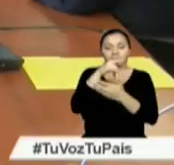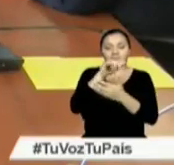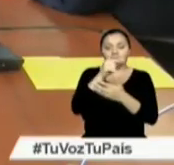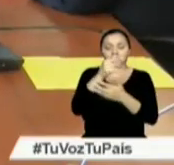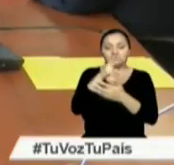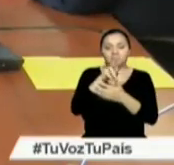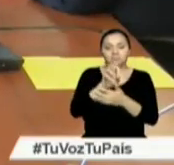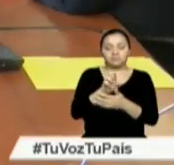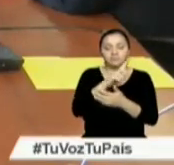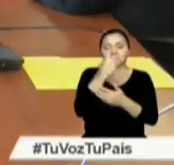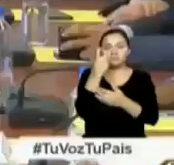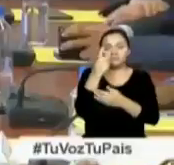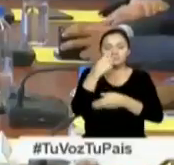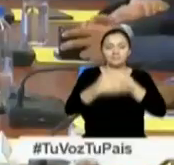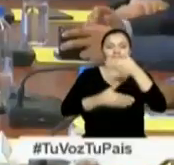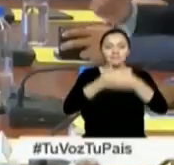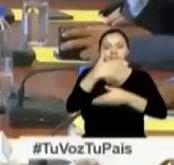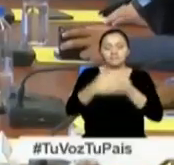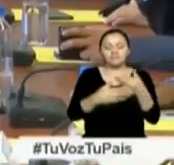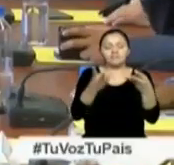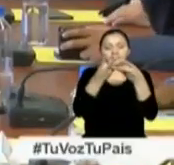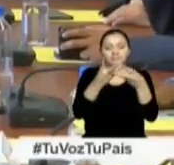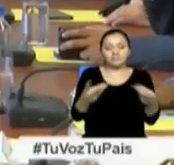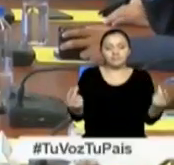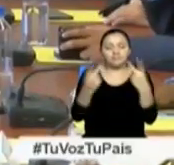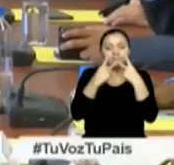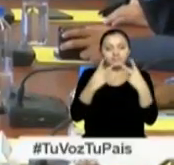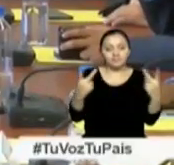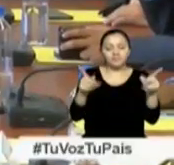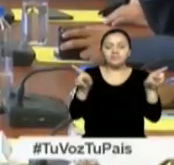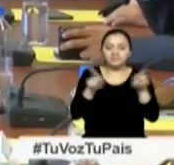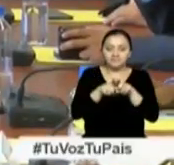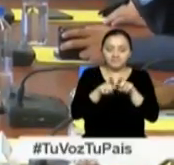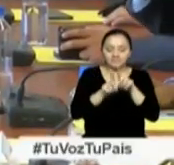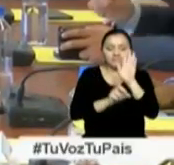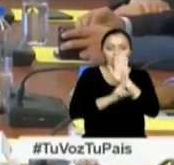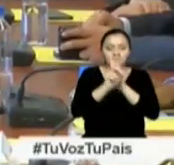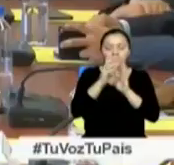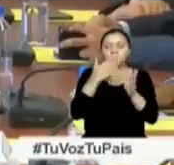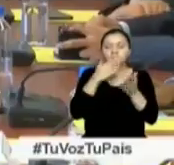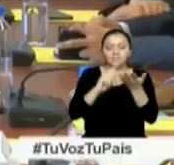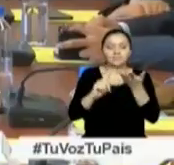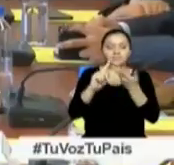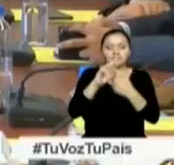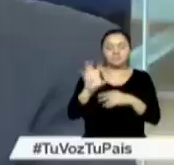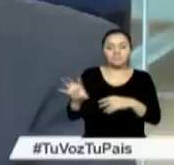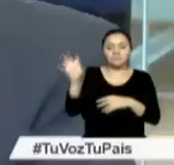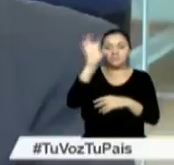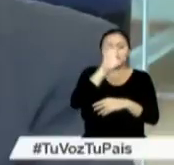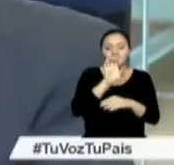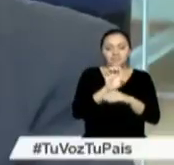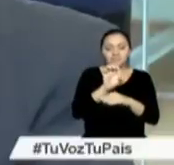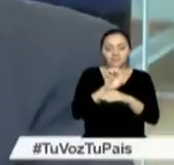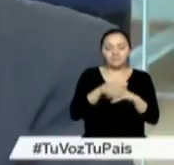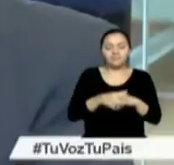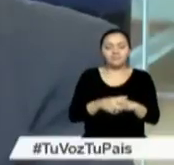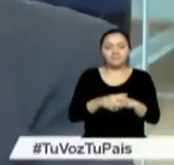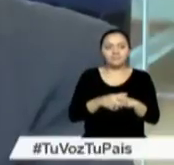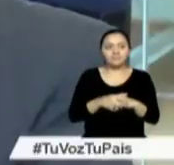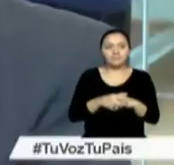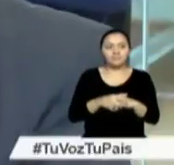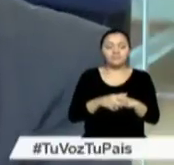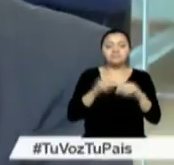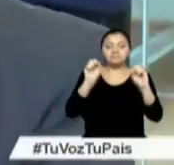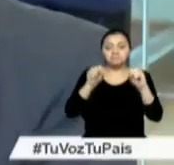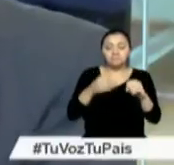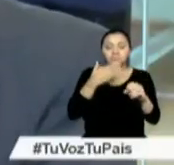fueron 11 los procesos de deliberación pública mismos que se desarrollaron en varias provincias del Ecuador pudimos